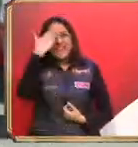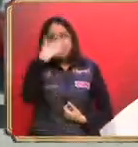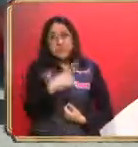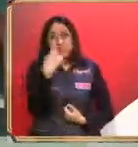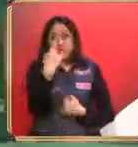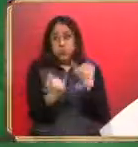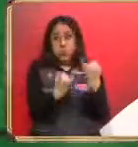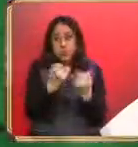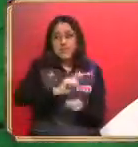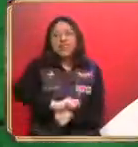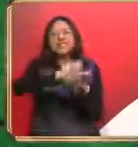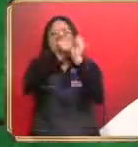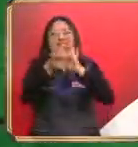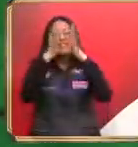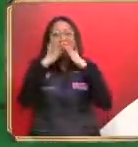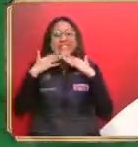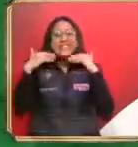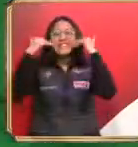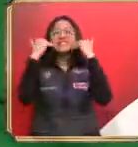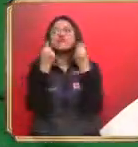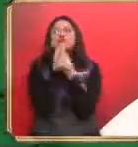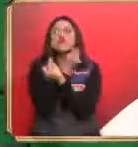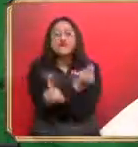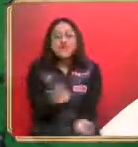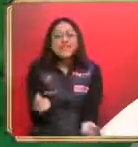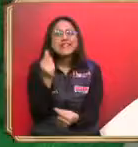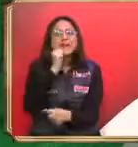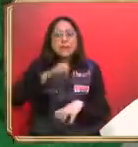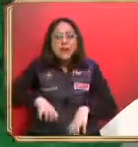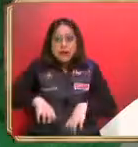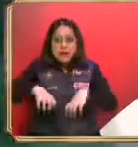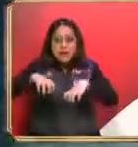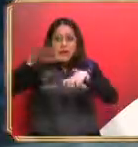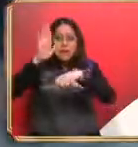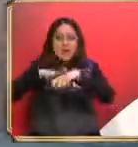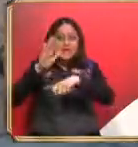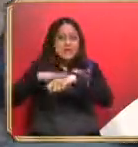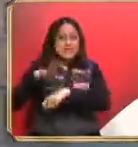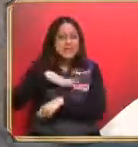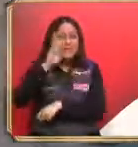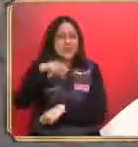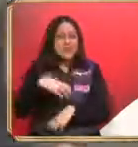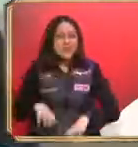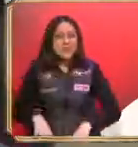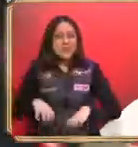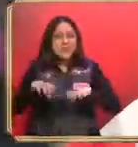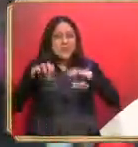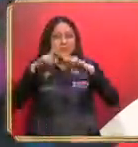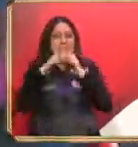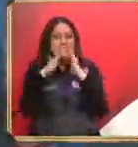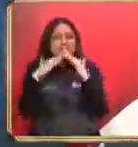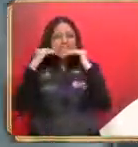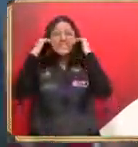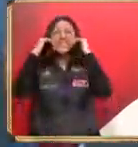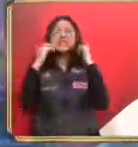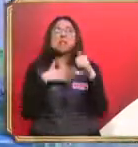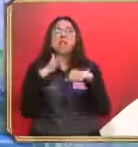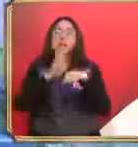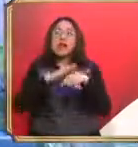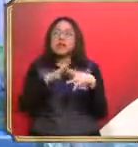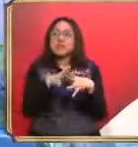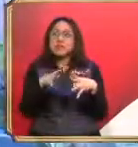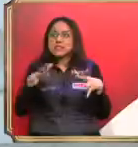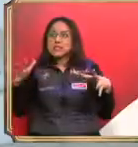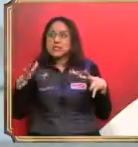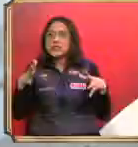una sonrisa para millones de niños que cada año crecen en este país y crecen lo que crezcan los niños crece es el número de niños